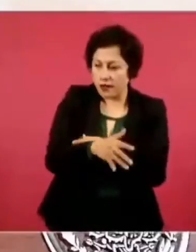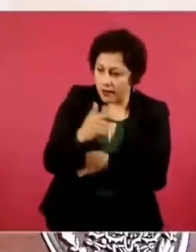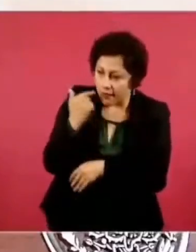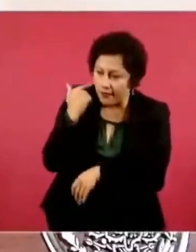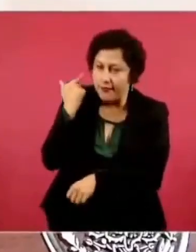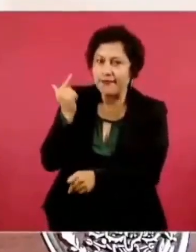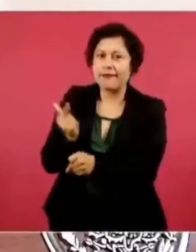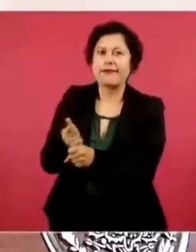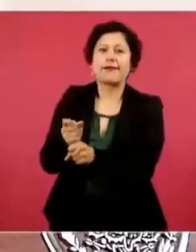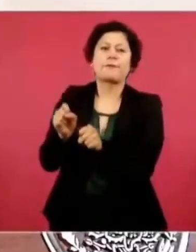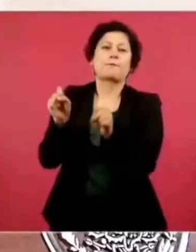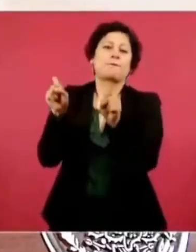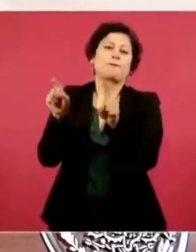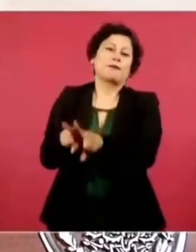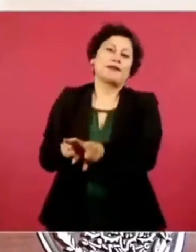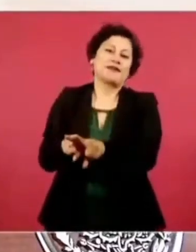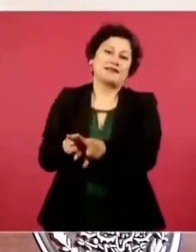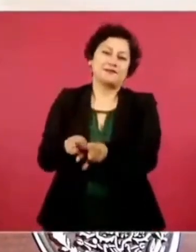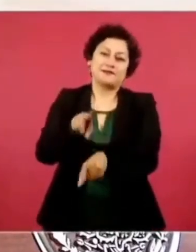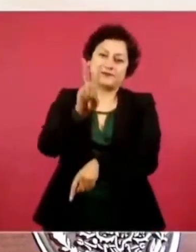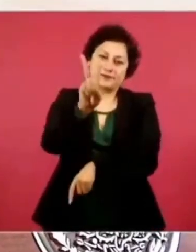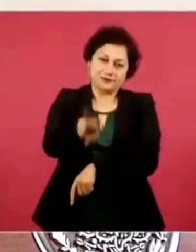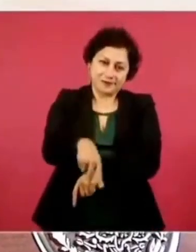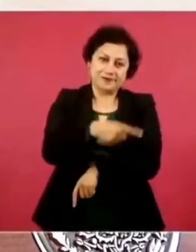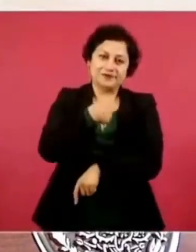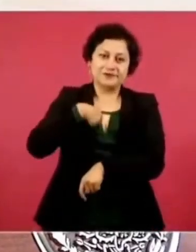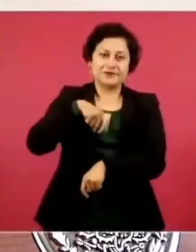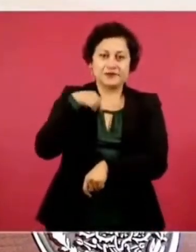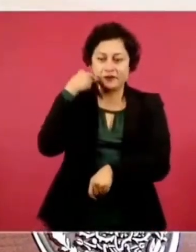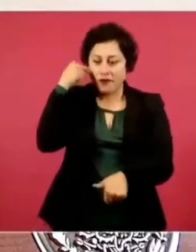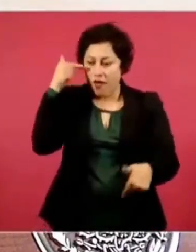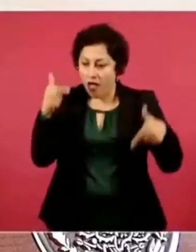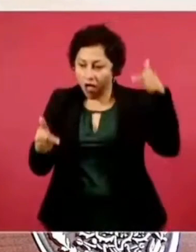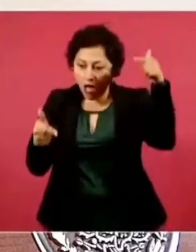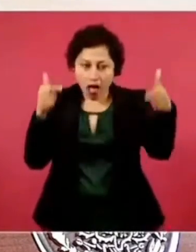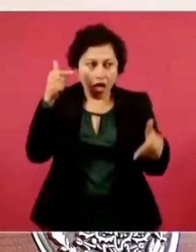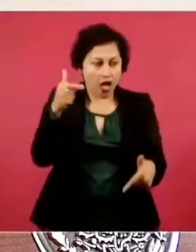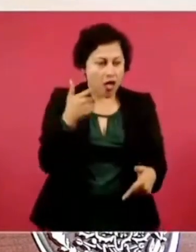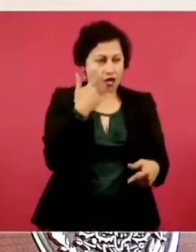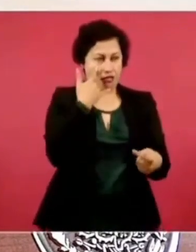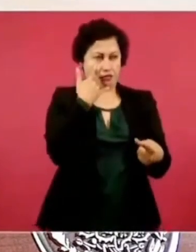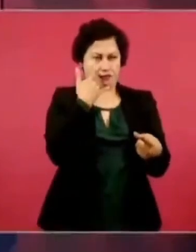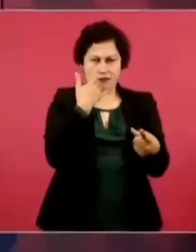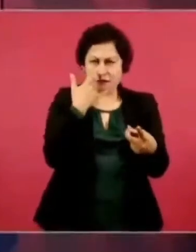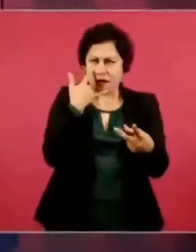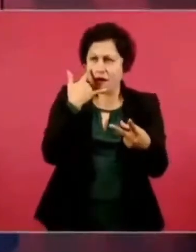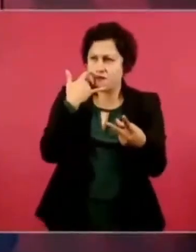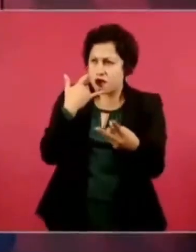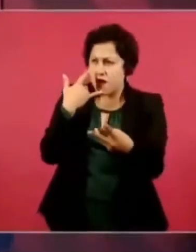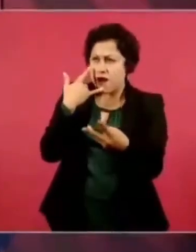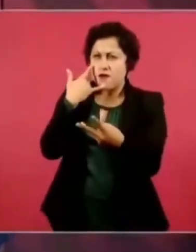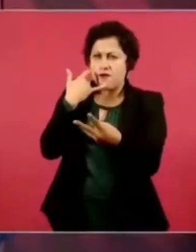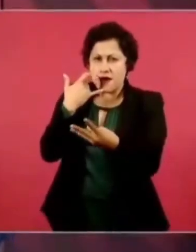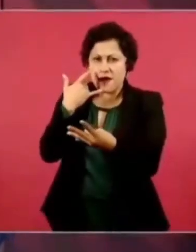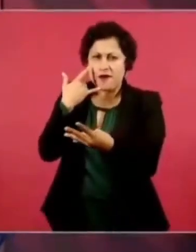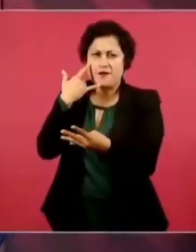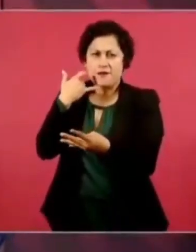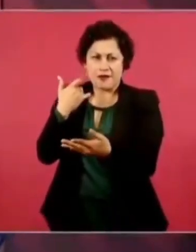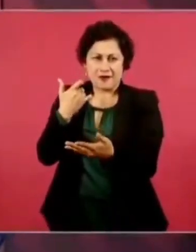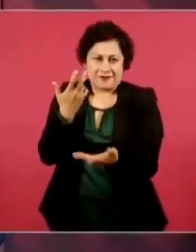y nos encontramos cosas rarísimas como las que ya he explicado,